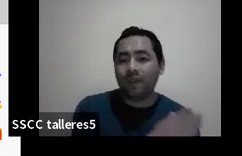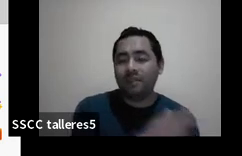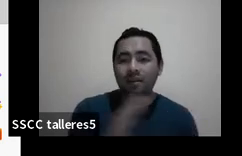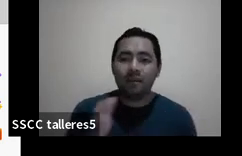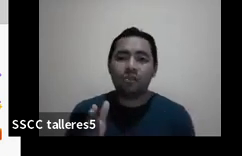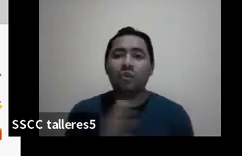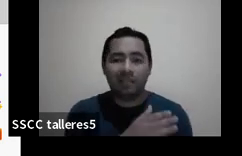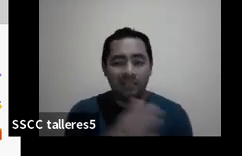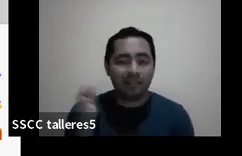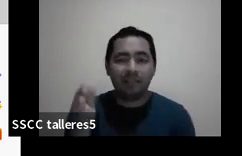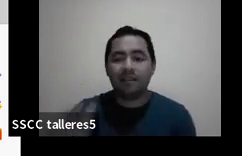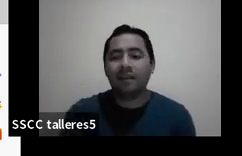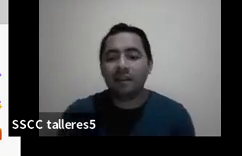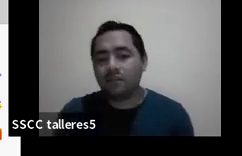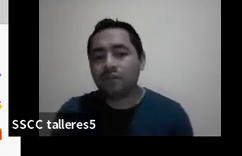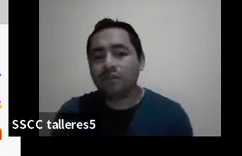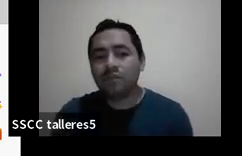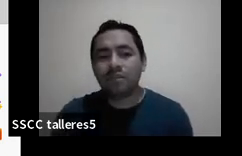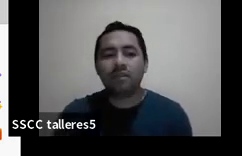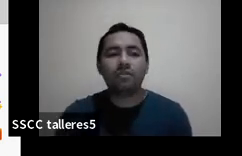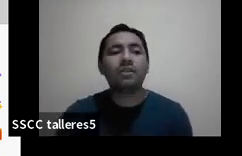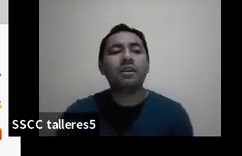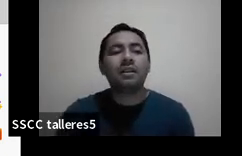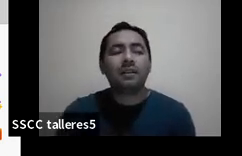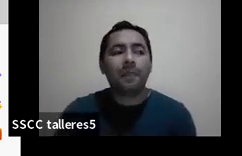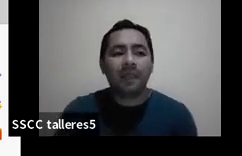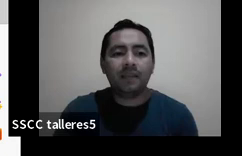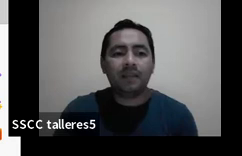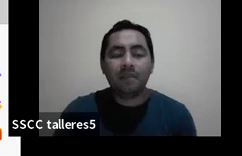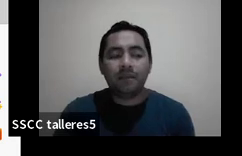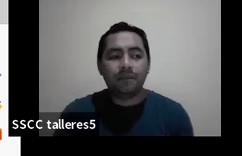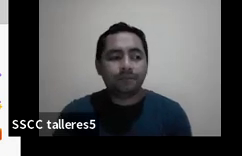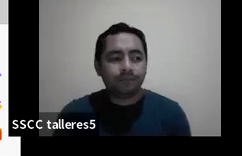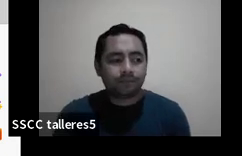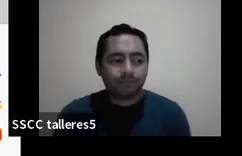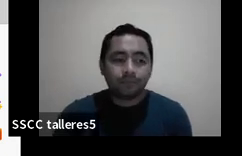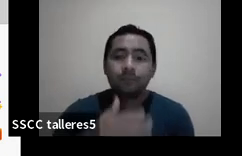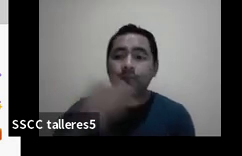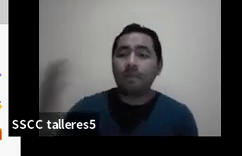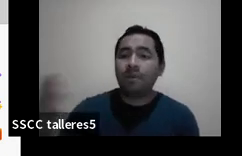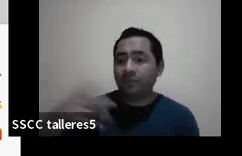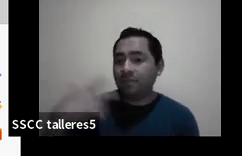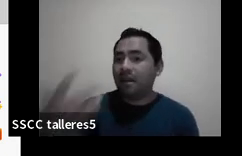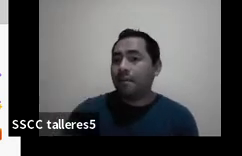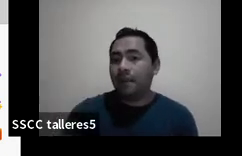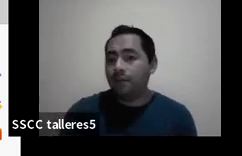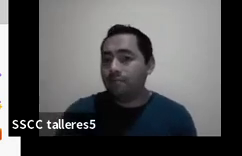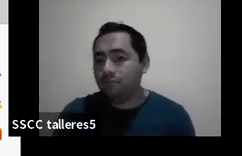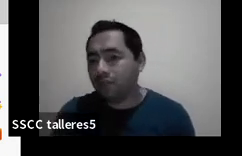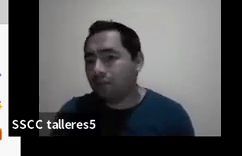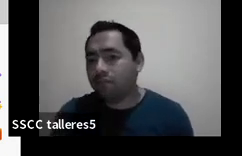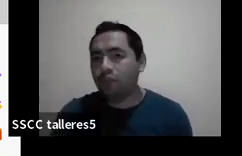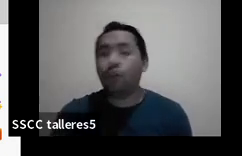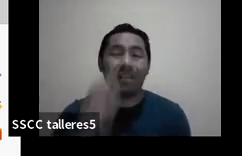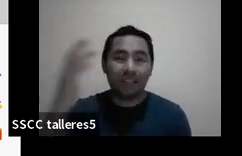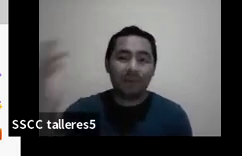su infancia y su adolescencia en estos centros de tratamiento, pero terminan hablando.